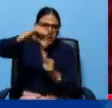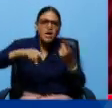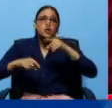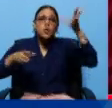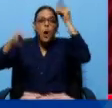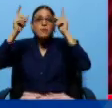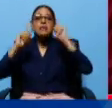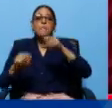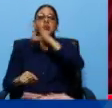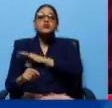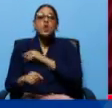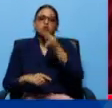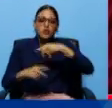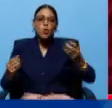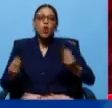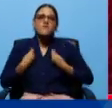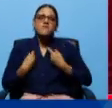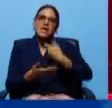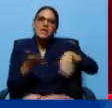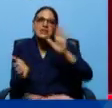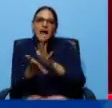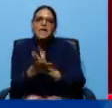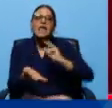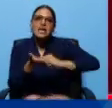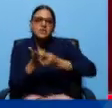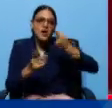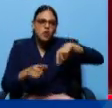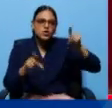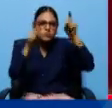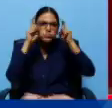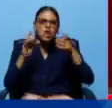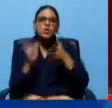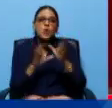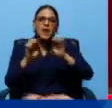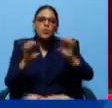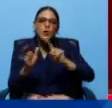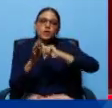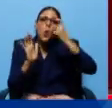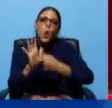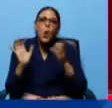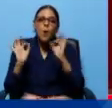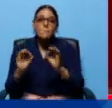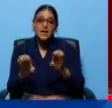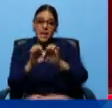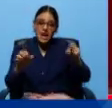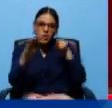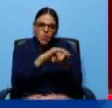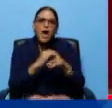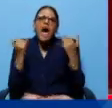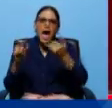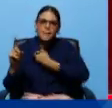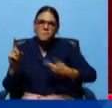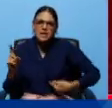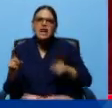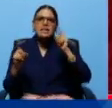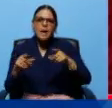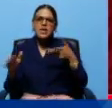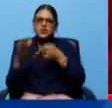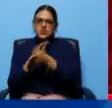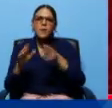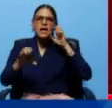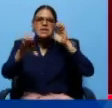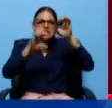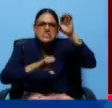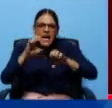convivir en comunidad. Y esa es parte de la construcción de la educación integral. Esta escuela técnica, presidente, tiene también laboratorios de ciencia,